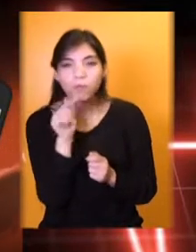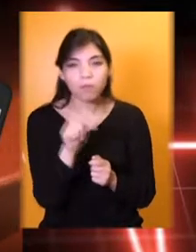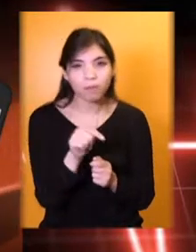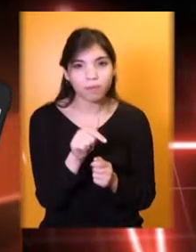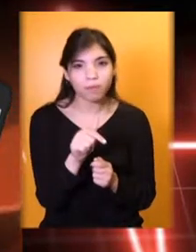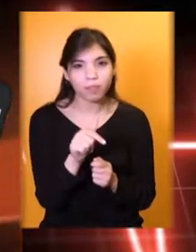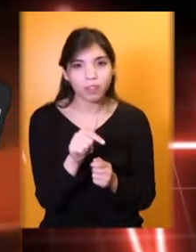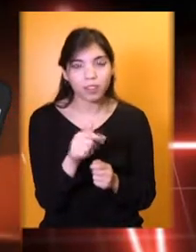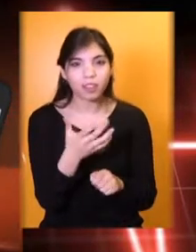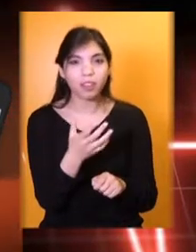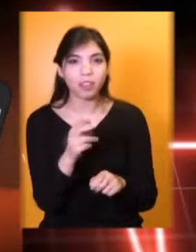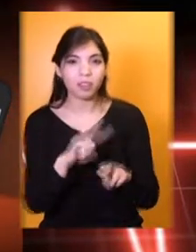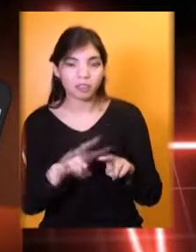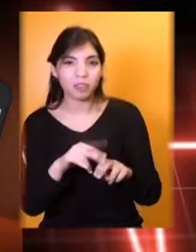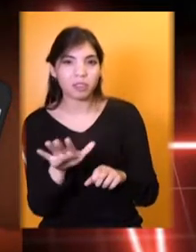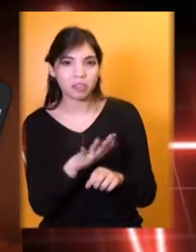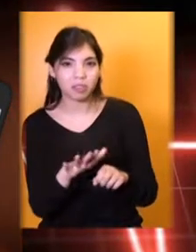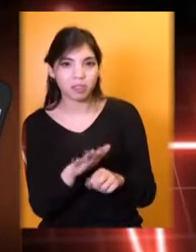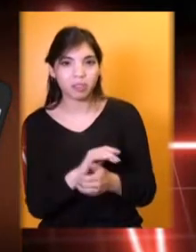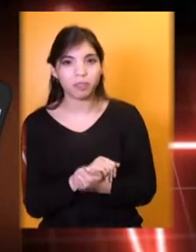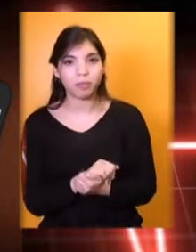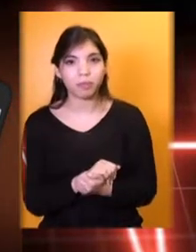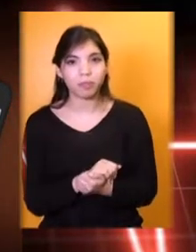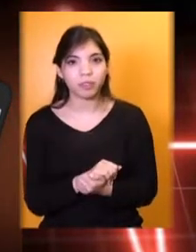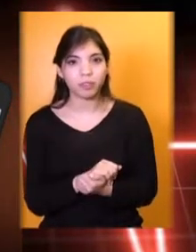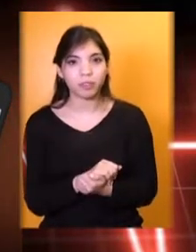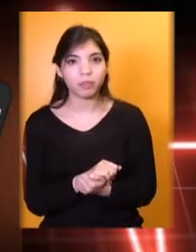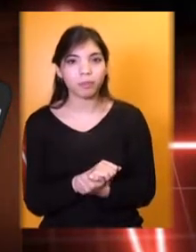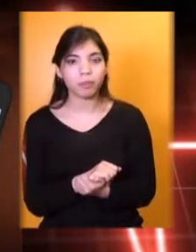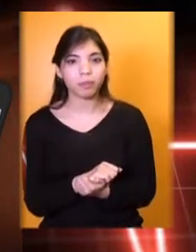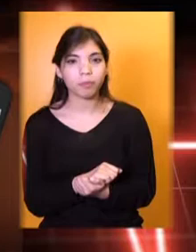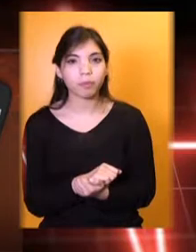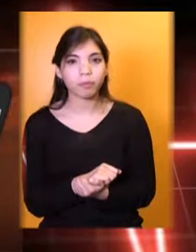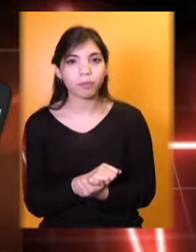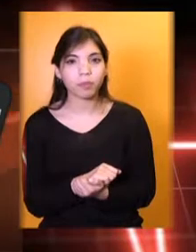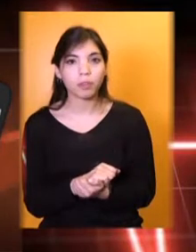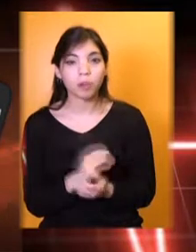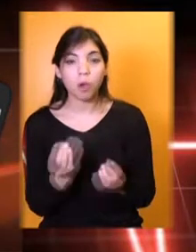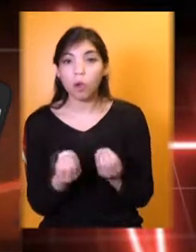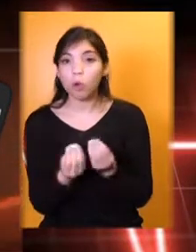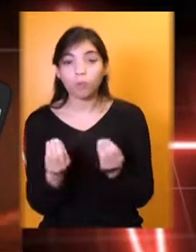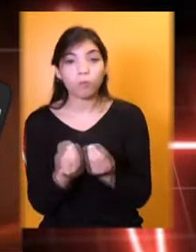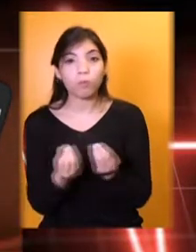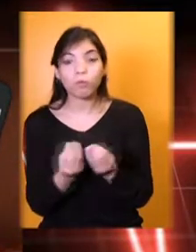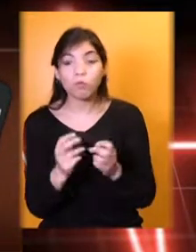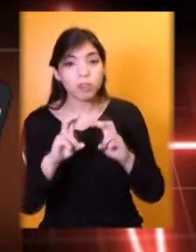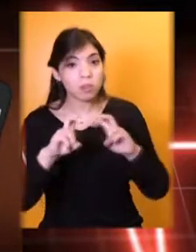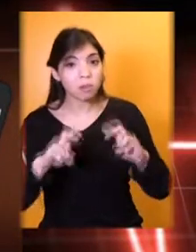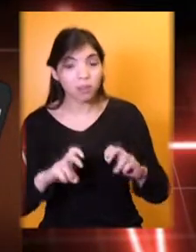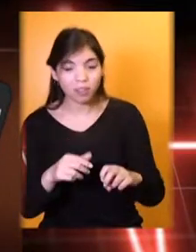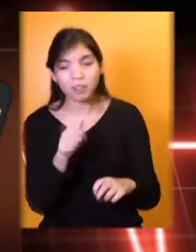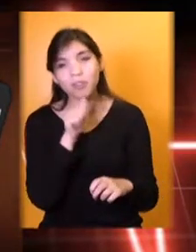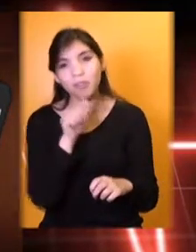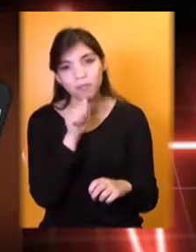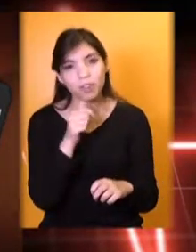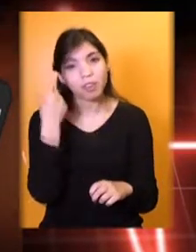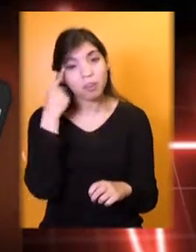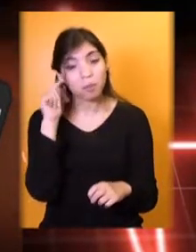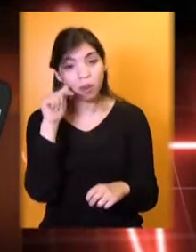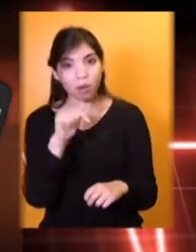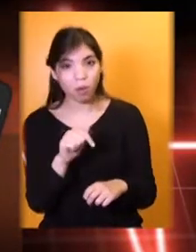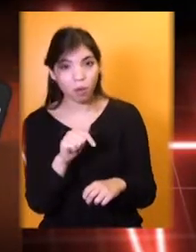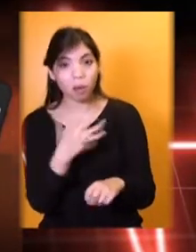todos los delitos por los cuales la Fiscalía ha formalizado. Sin duda quedan una innumerable cantidad de diligencias